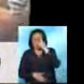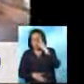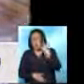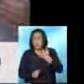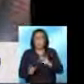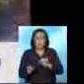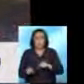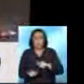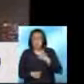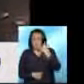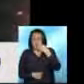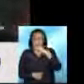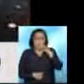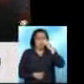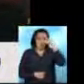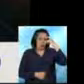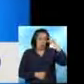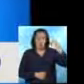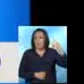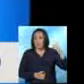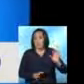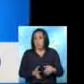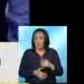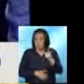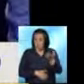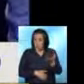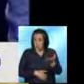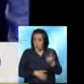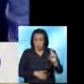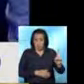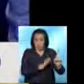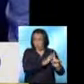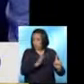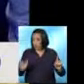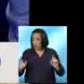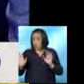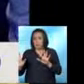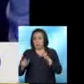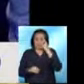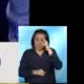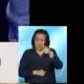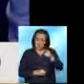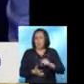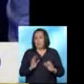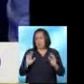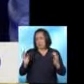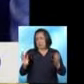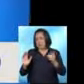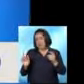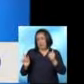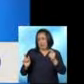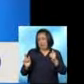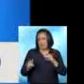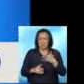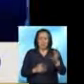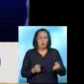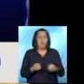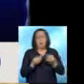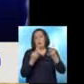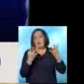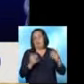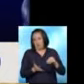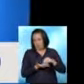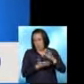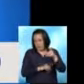como siempre te soñé. Del 1 al 10, ¿cuánto cree usted que se parece a este artista? ¿Qué calificación